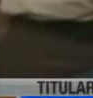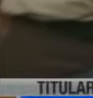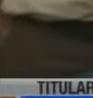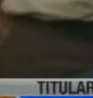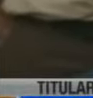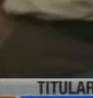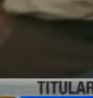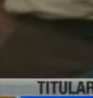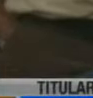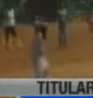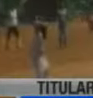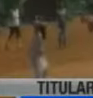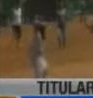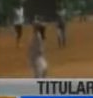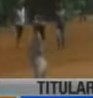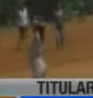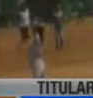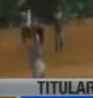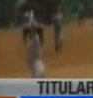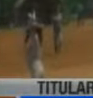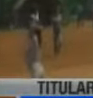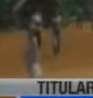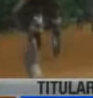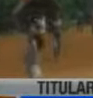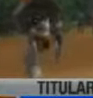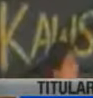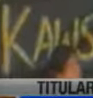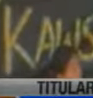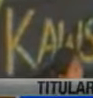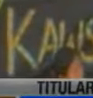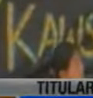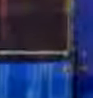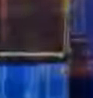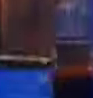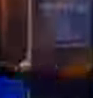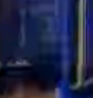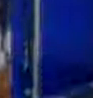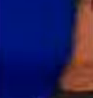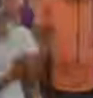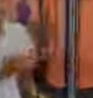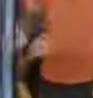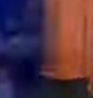El ministro del Interior denuncia la presencia de paramilitares en Sarayacu.